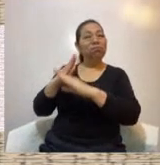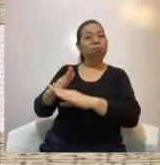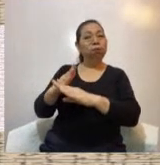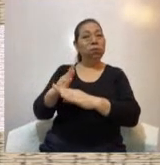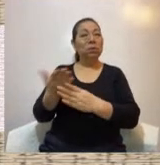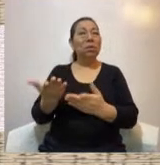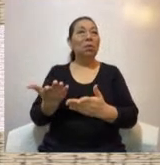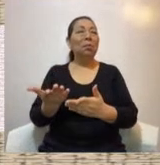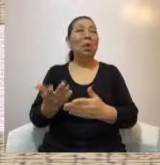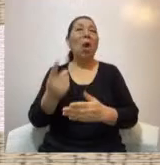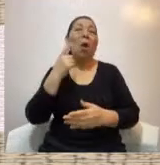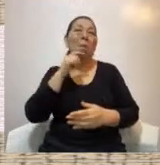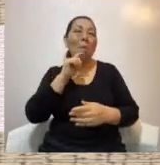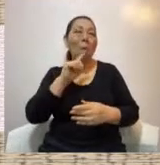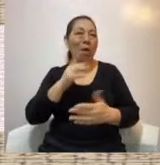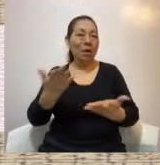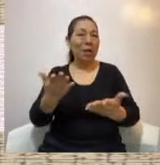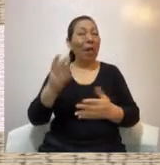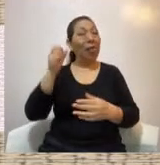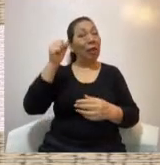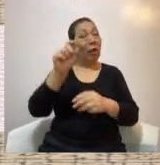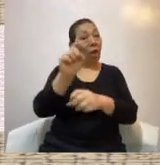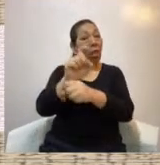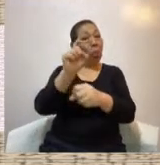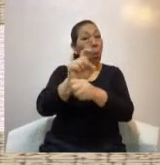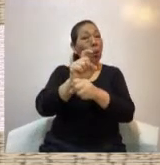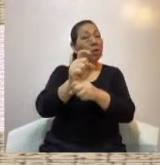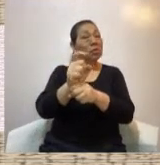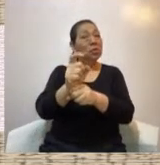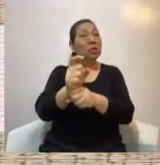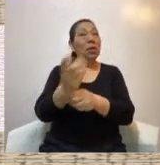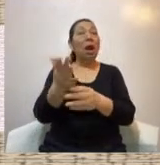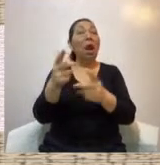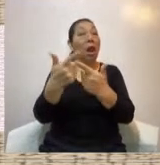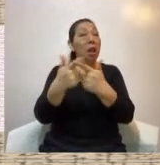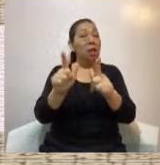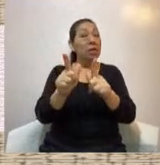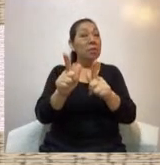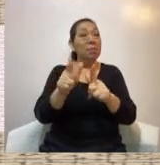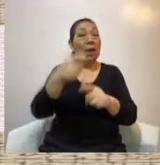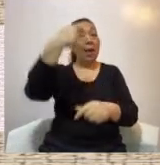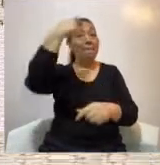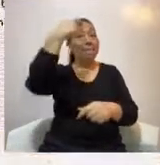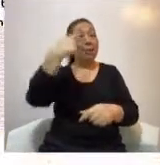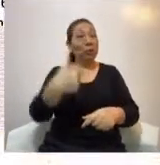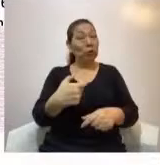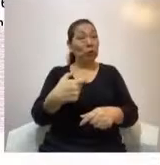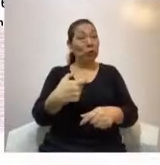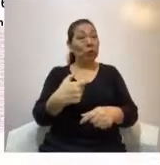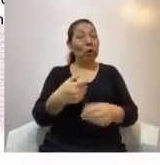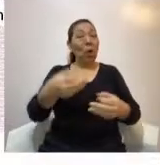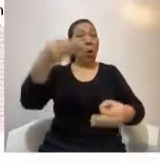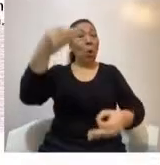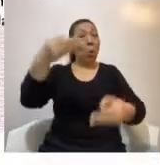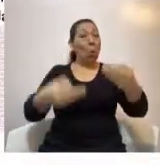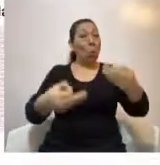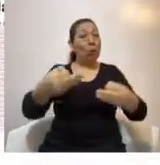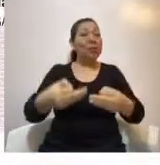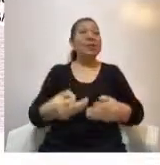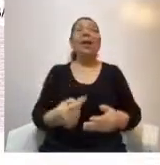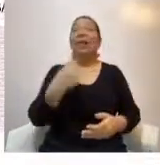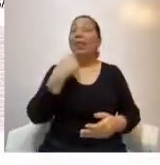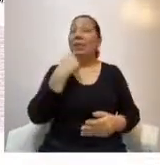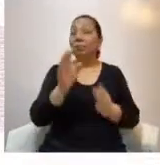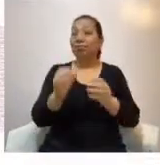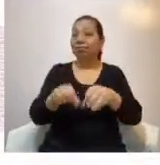de discriminación por razón del sexo. En cuanto al derecho a la educación y el derecho al libre desarrollo de la personalidad, la sentencia del